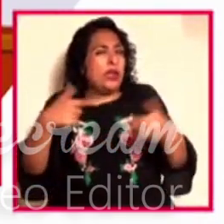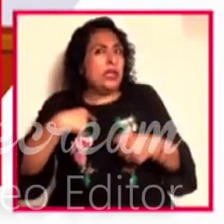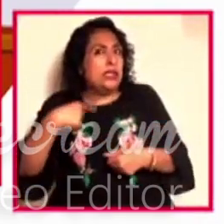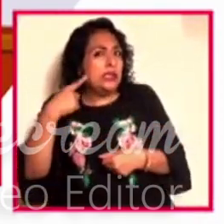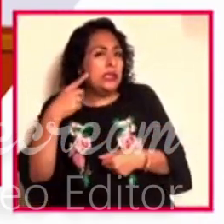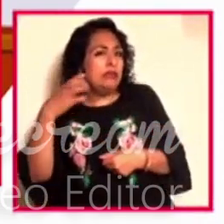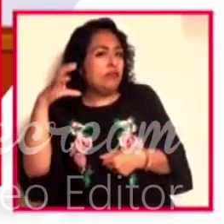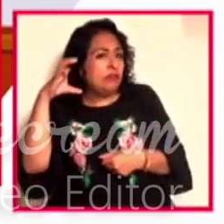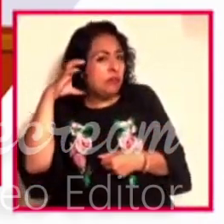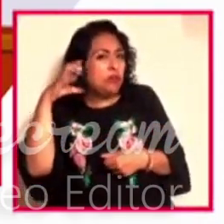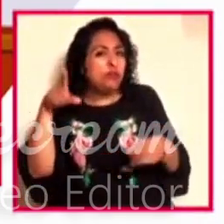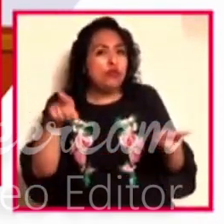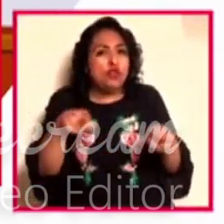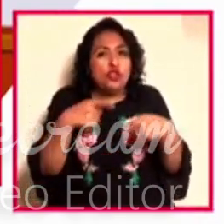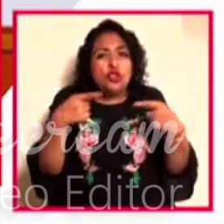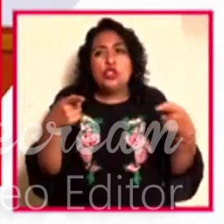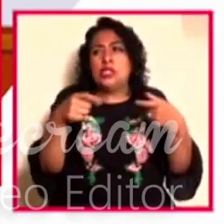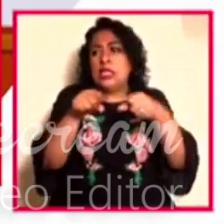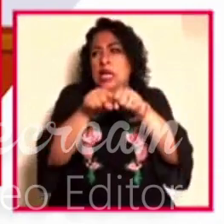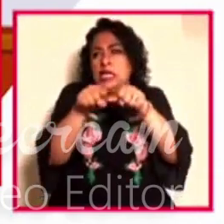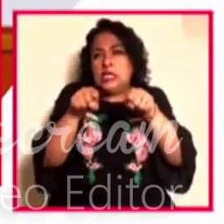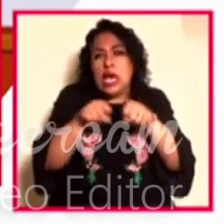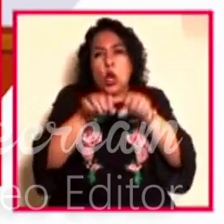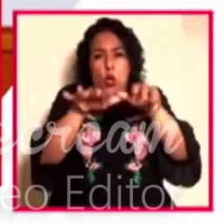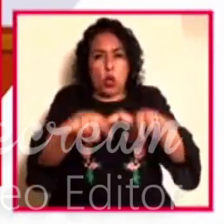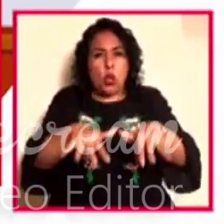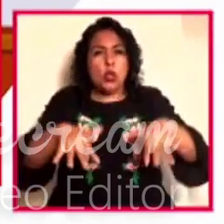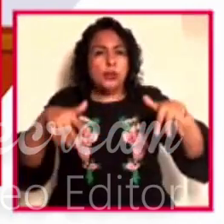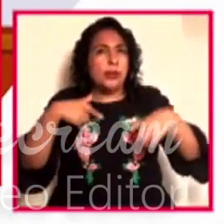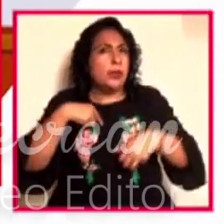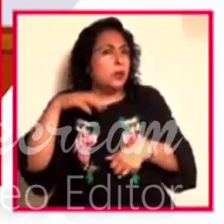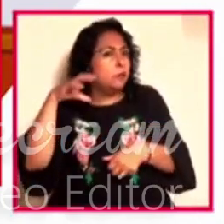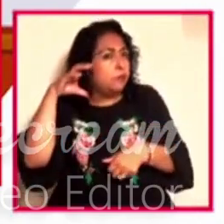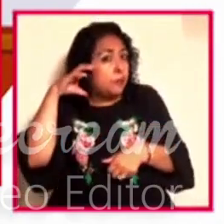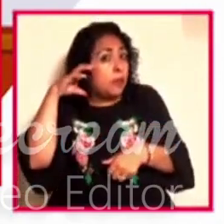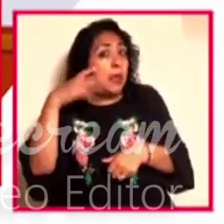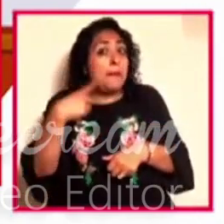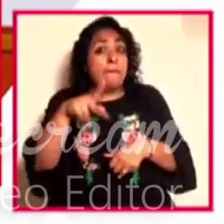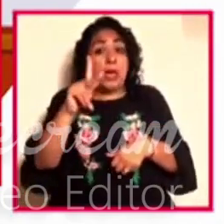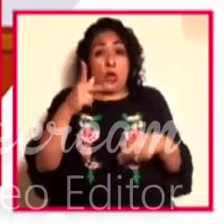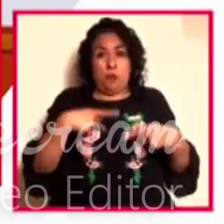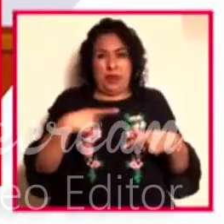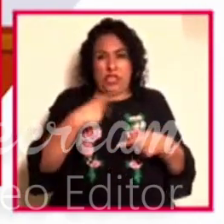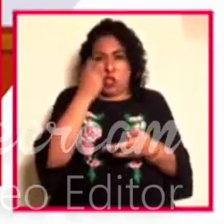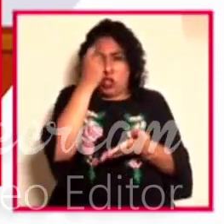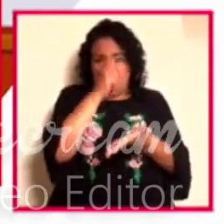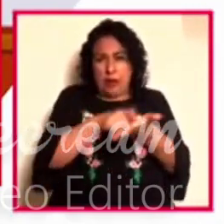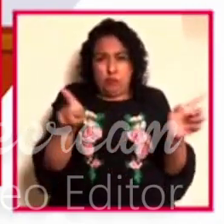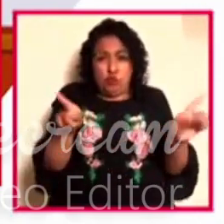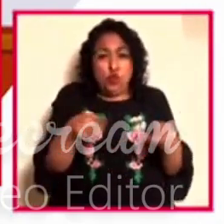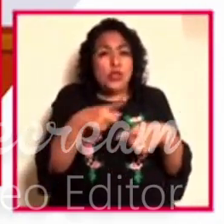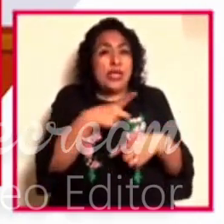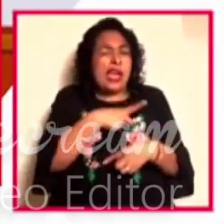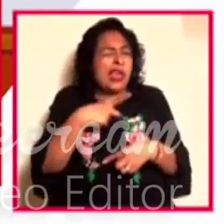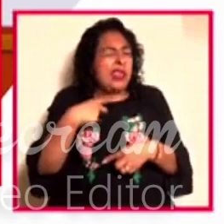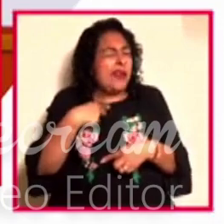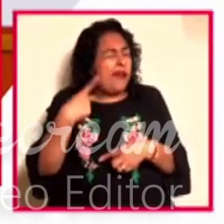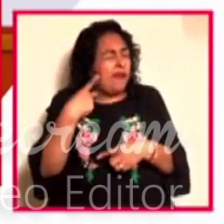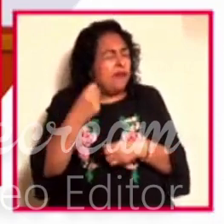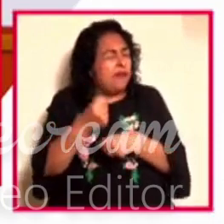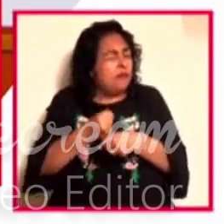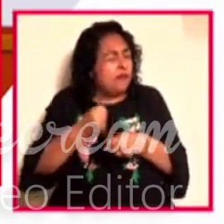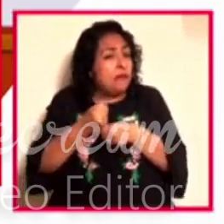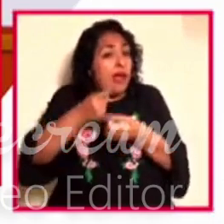música en un salón de conciertos. Pero el compositor tiene que desarrollar eso, que es el oído